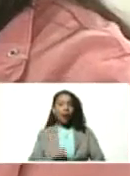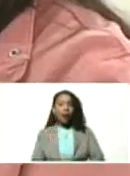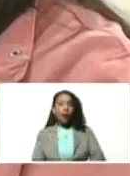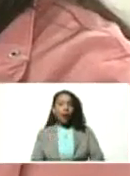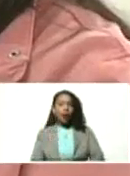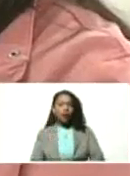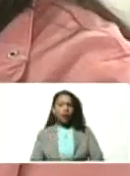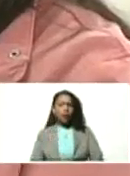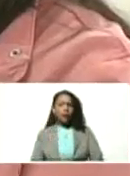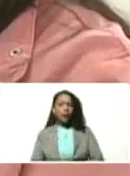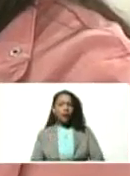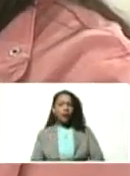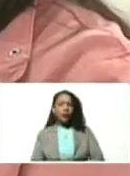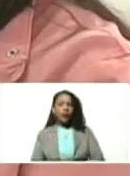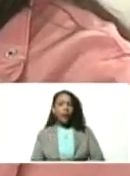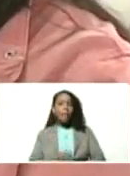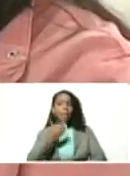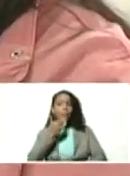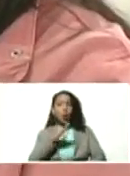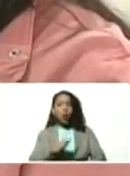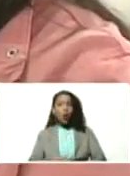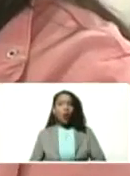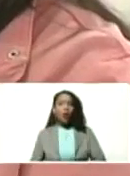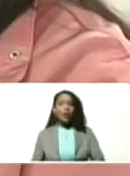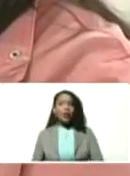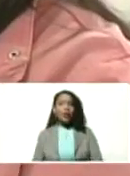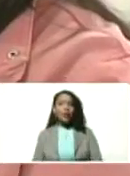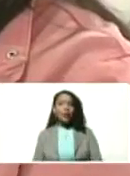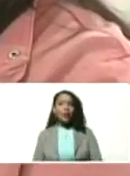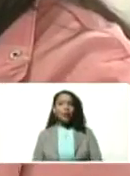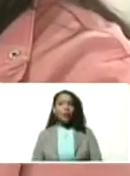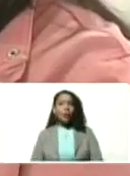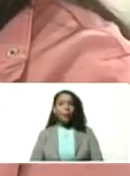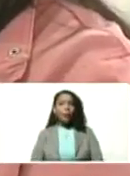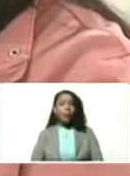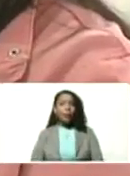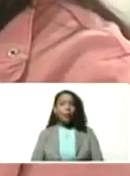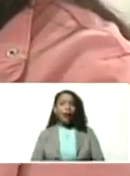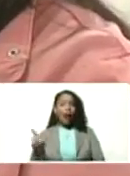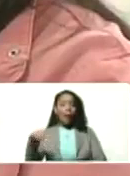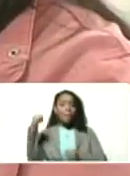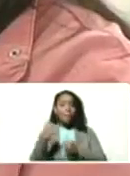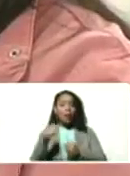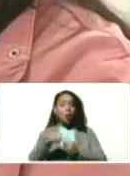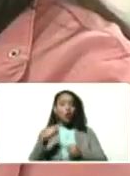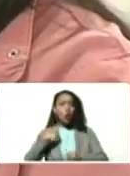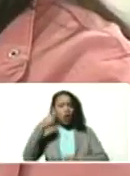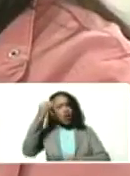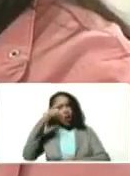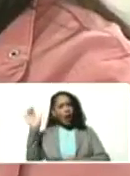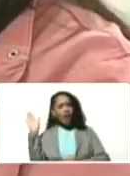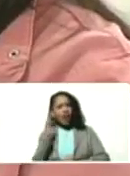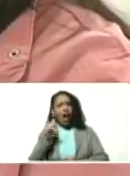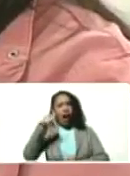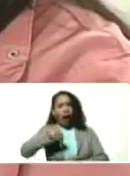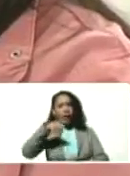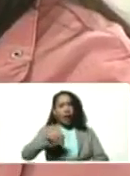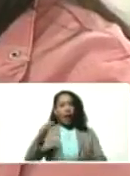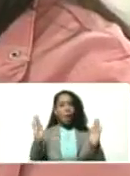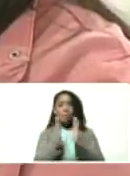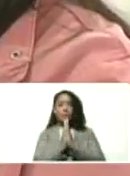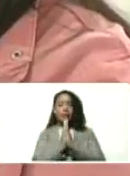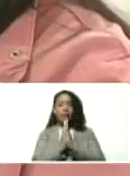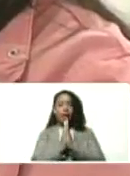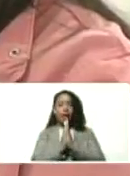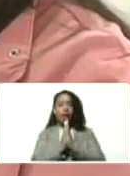Vaticano. Pronto viene a Venezuela, él es de Maracaibo. Creo que viene también para la misa de la